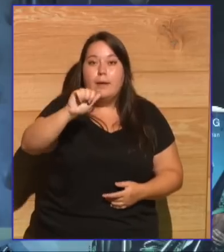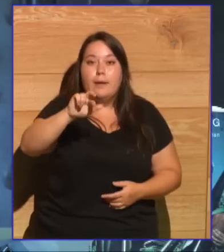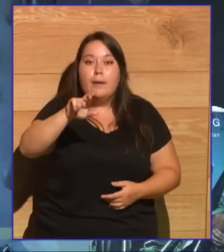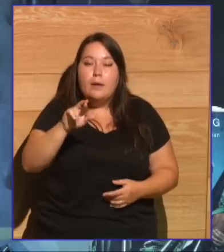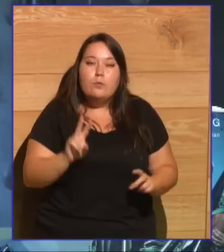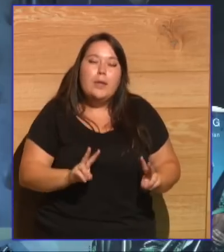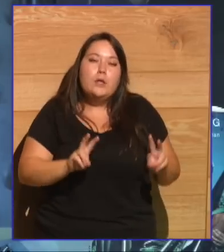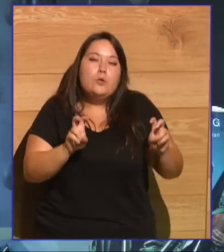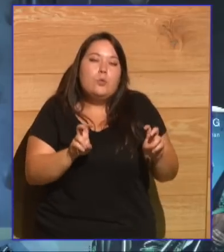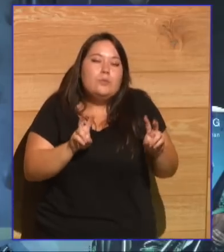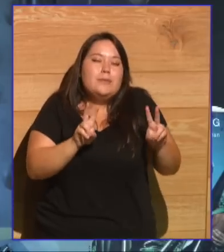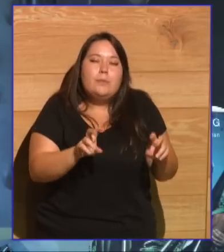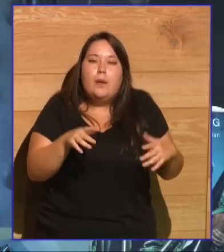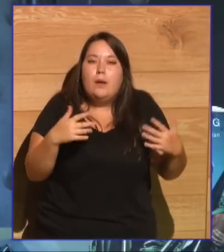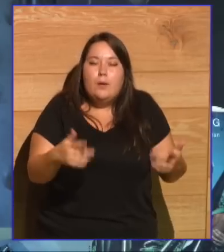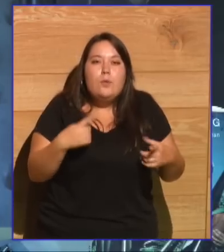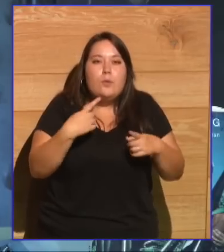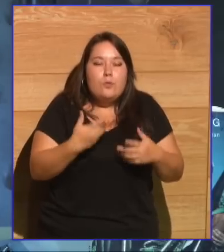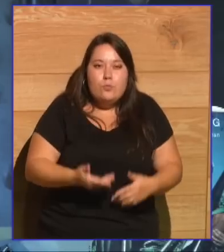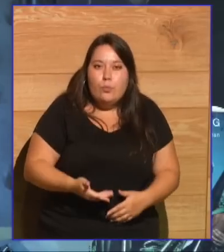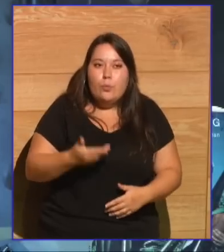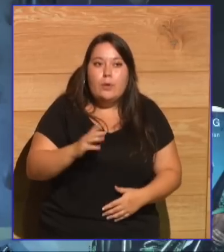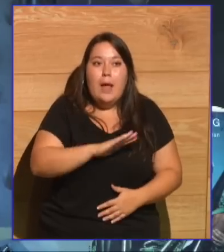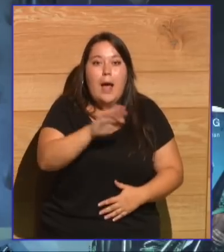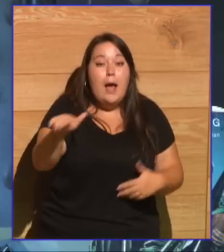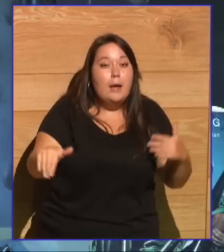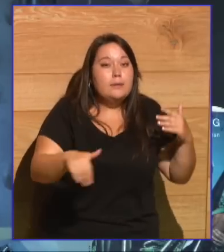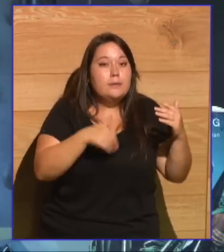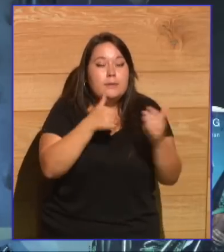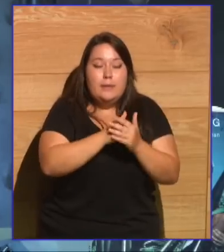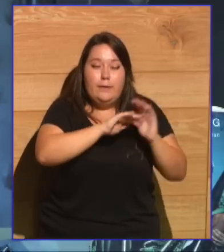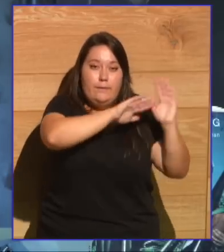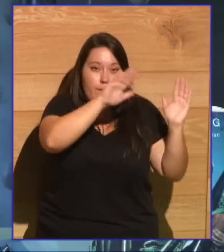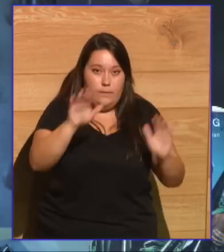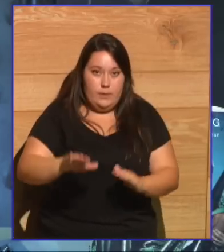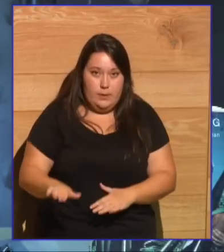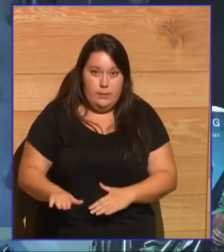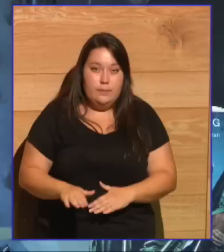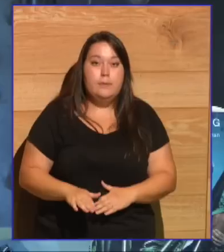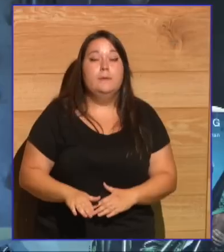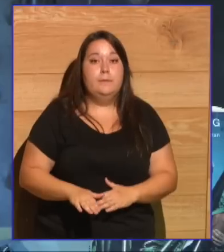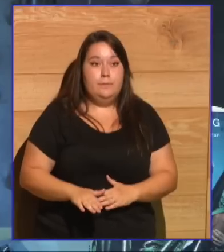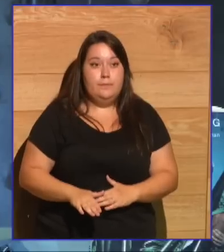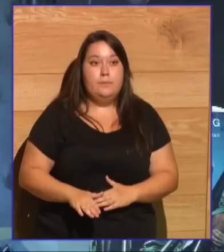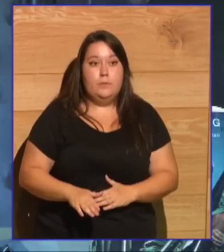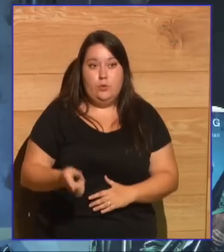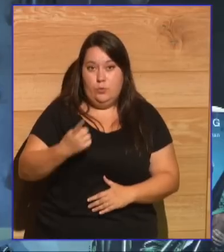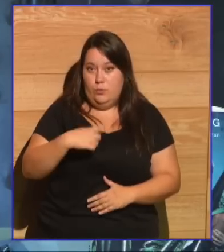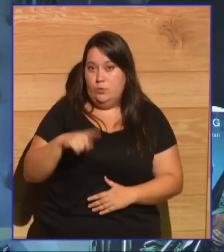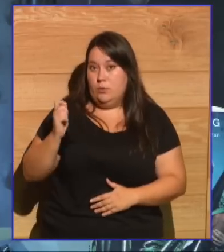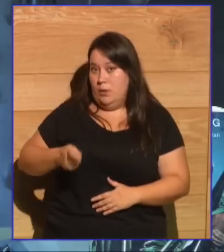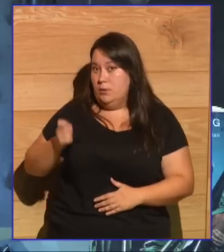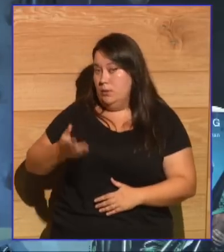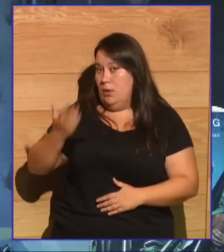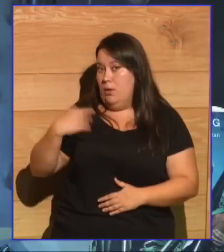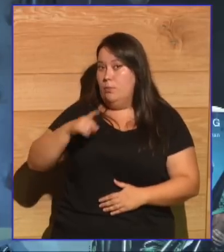con un tema muy elemental hasta llegar a ese momento final en el que ahí esto lo hemos dicho varias veces yo creo